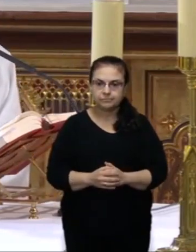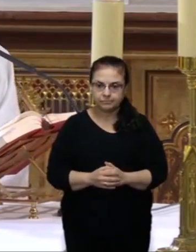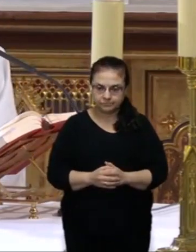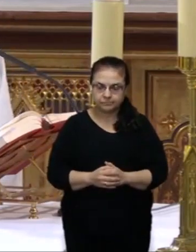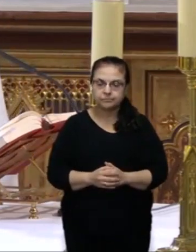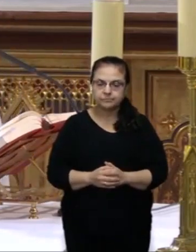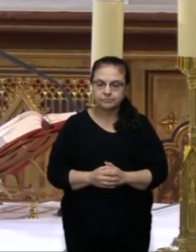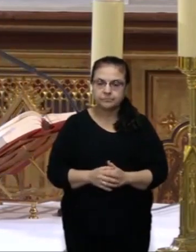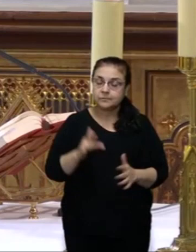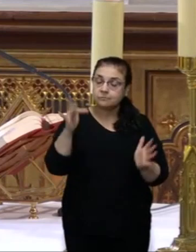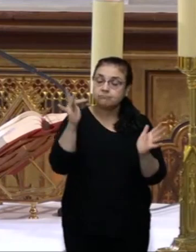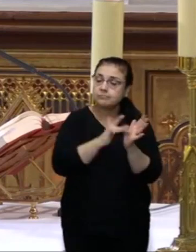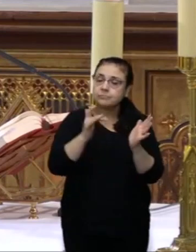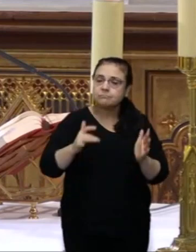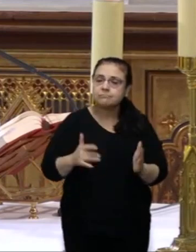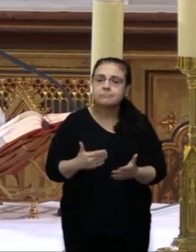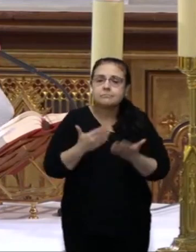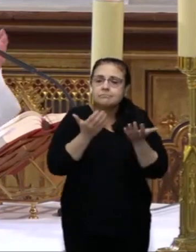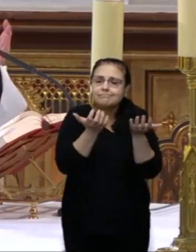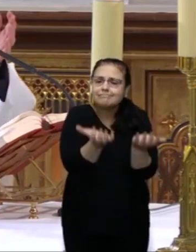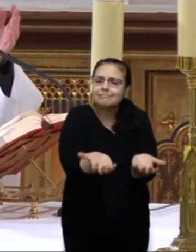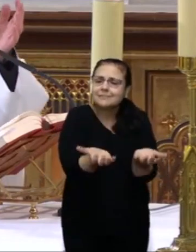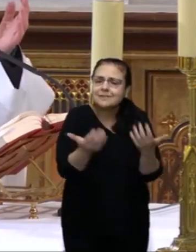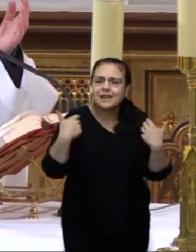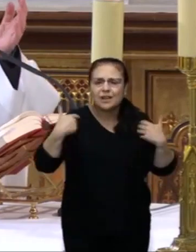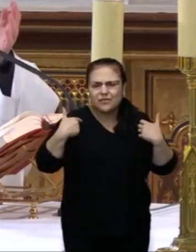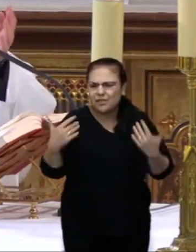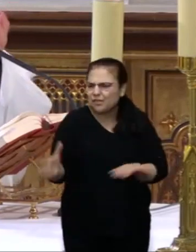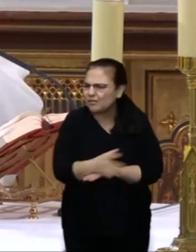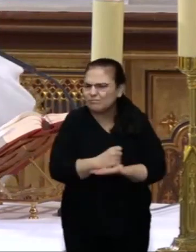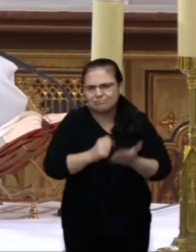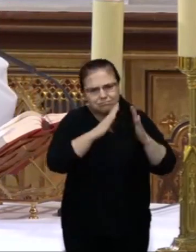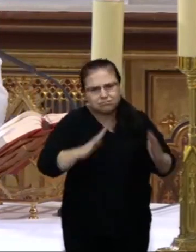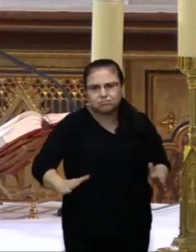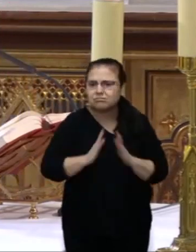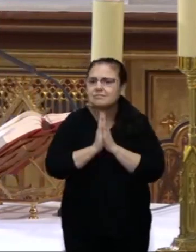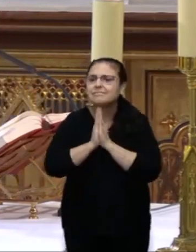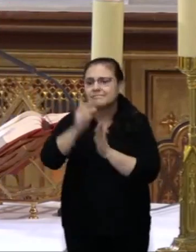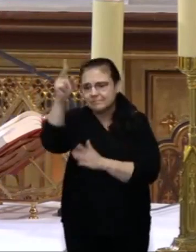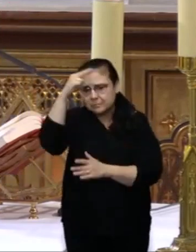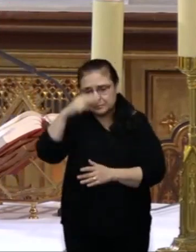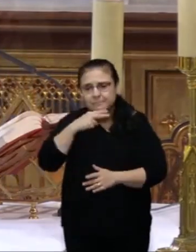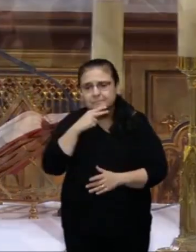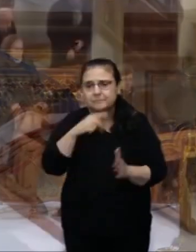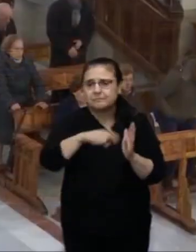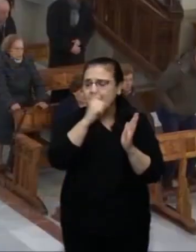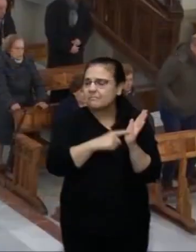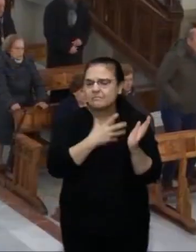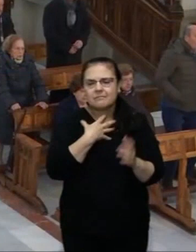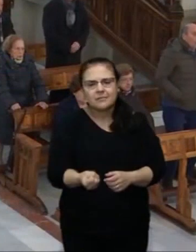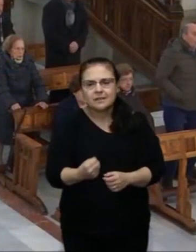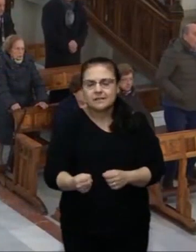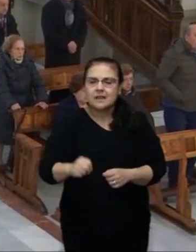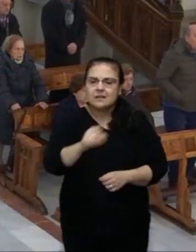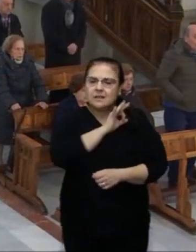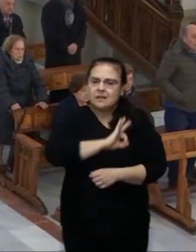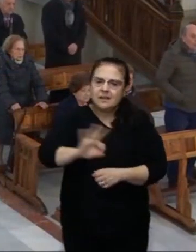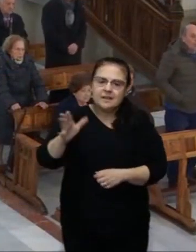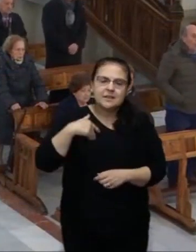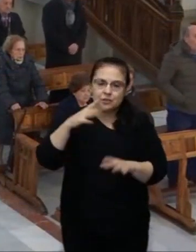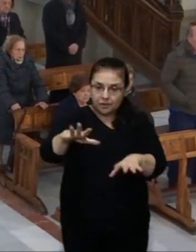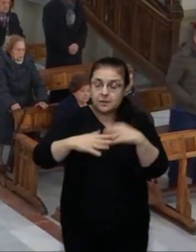En el momento de ofrecer el sacrificio de toda la Iglesia, oremos a Dios Padre Todopoderoso.